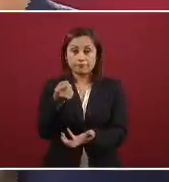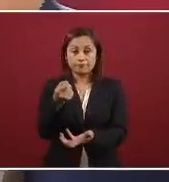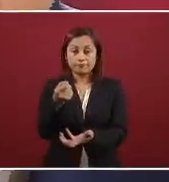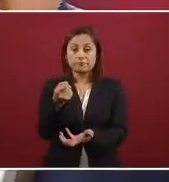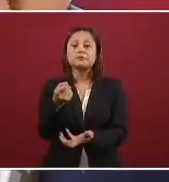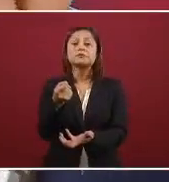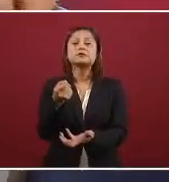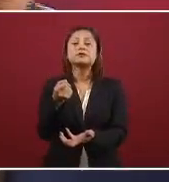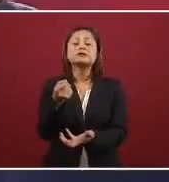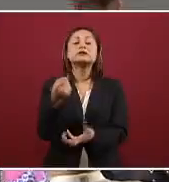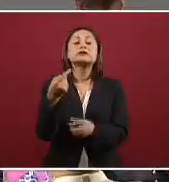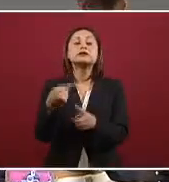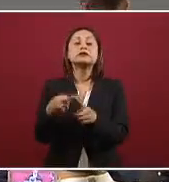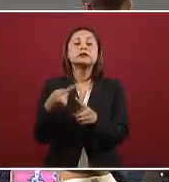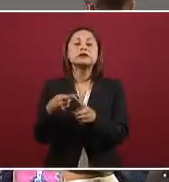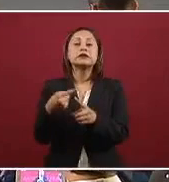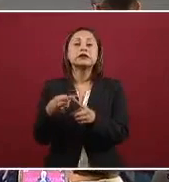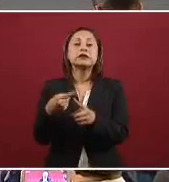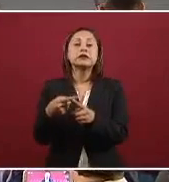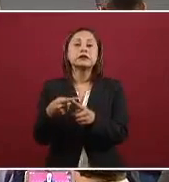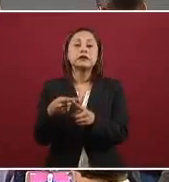como su nombre lo indica, es